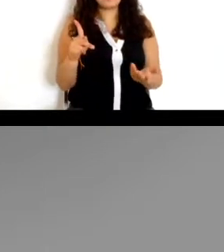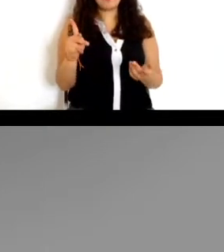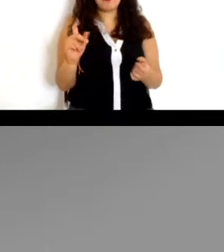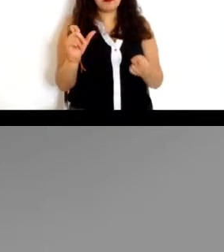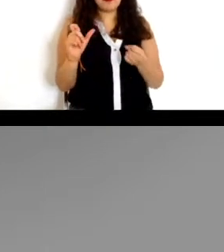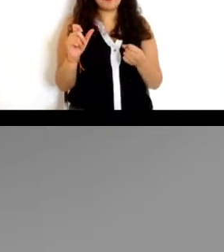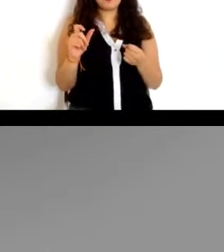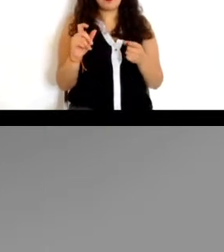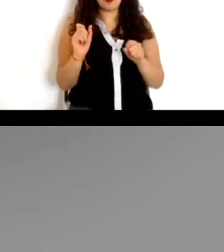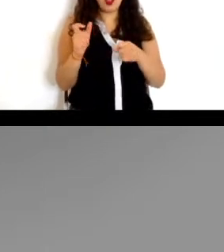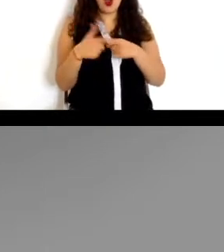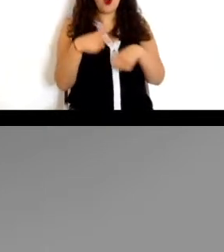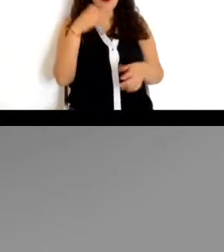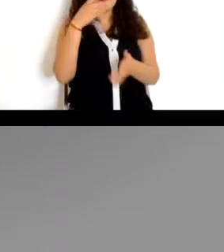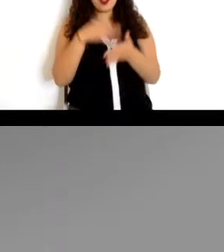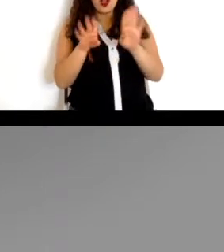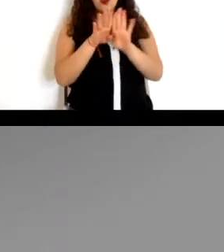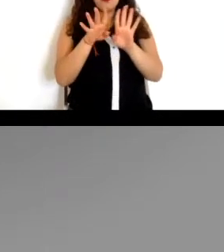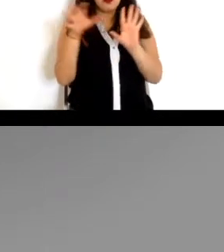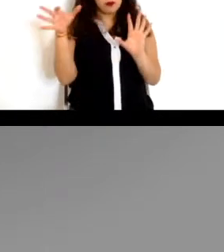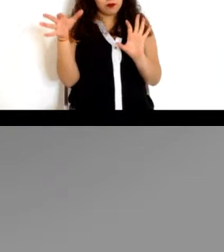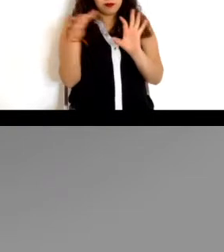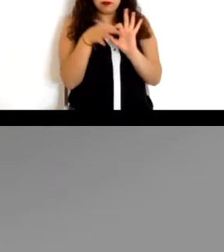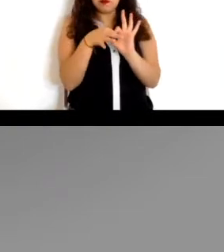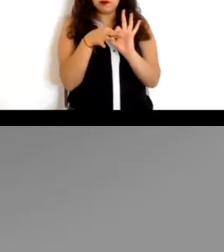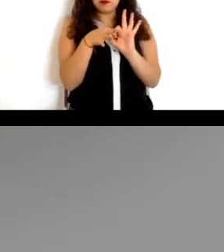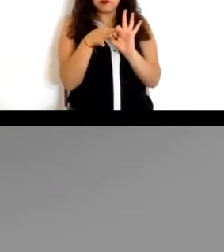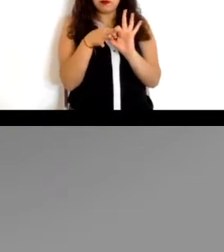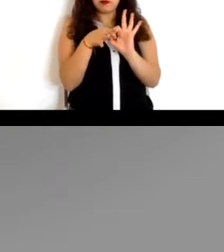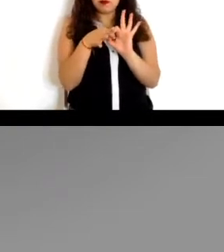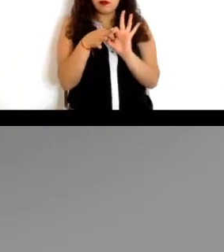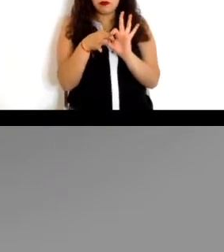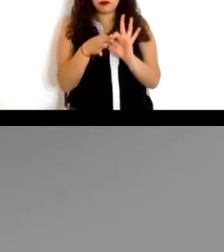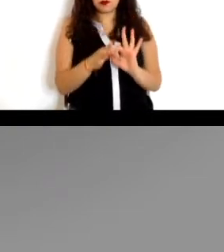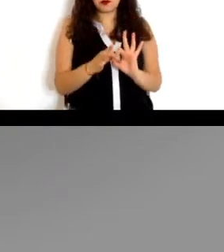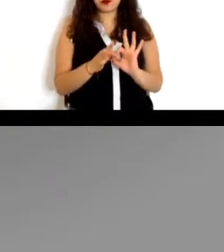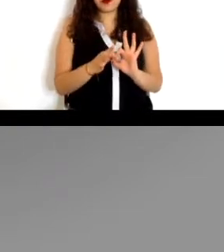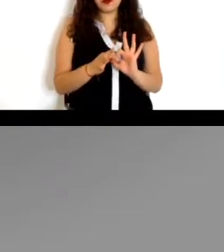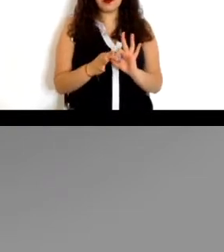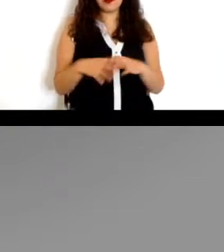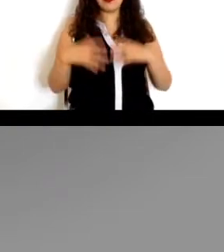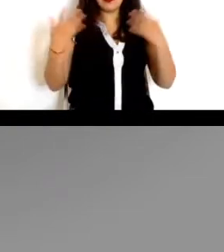clic, ¿no? De cómo llegar a cerrar